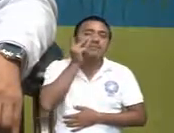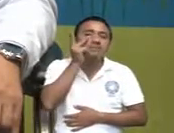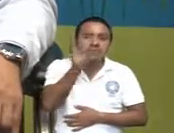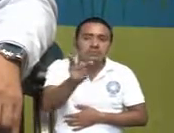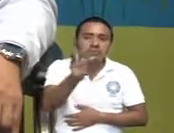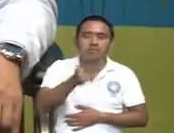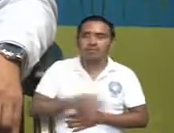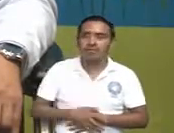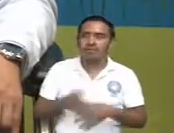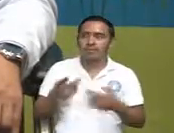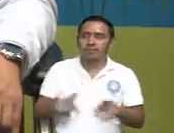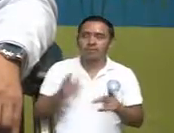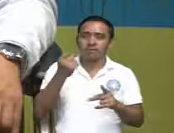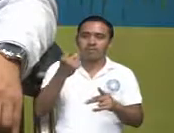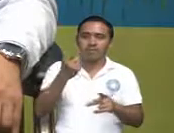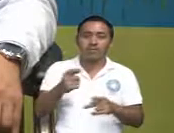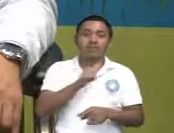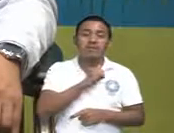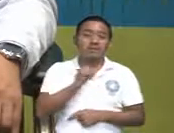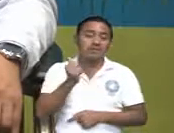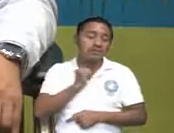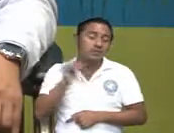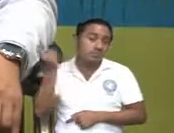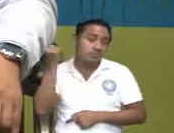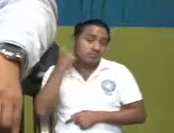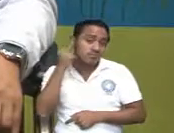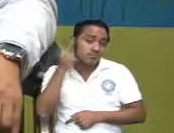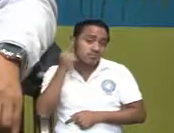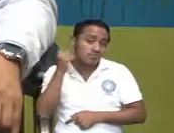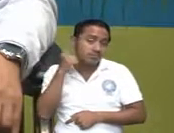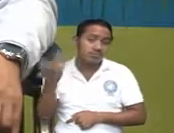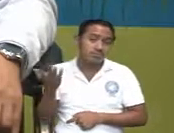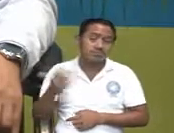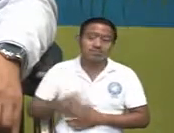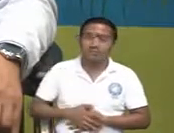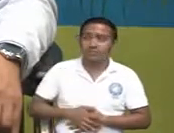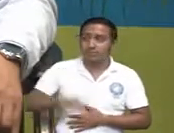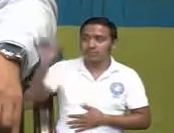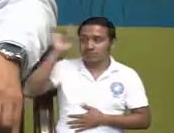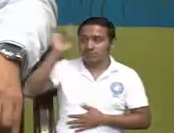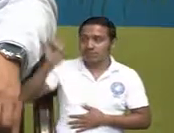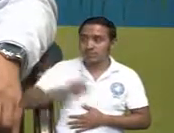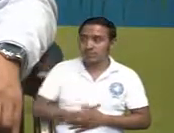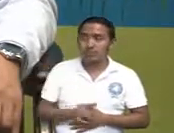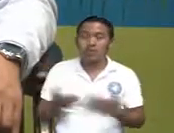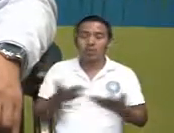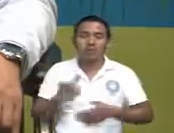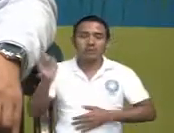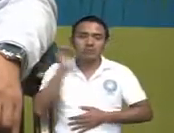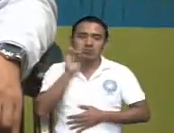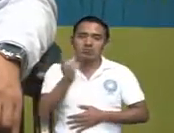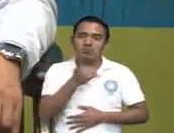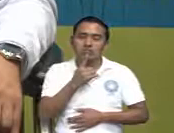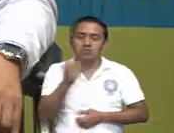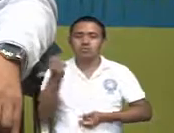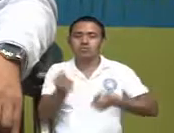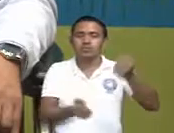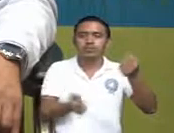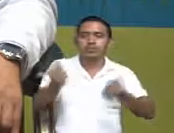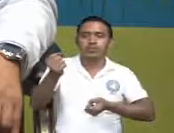pero no exige un examen de la audición no sabe mostrando un sordo esté manejando